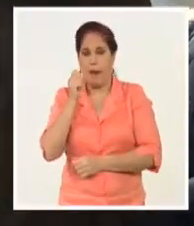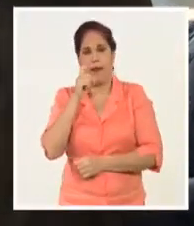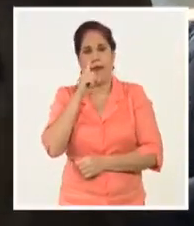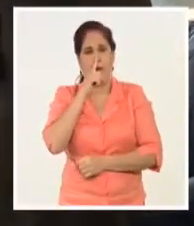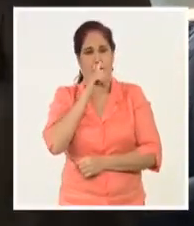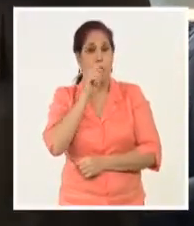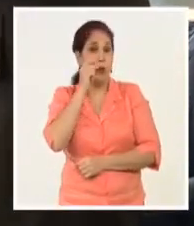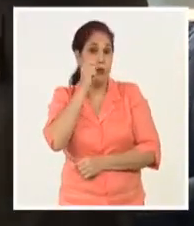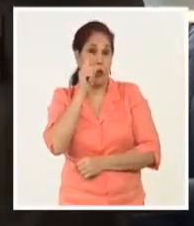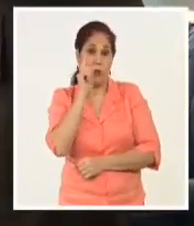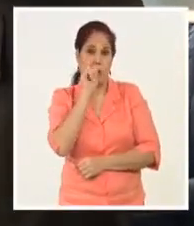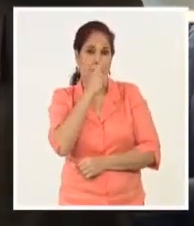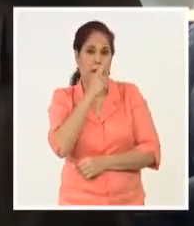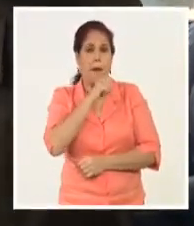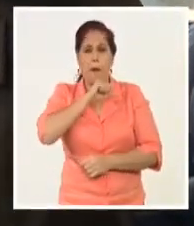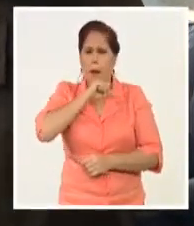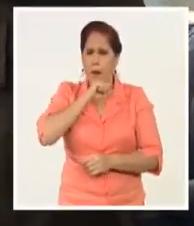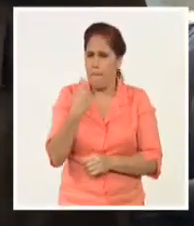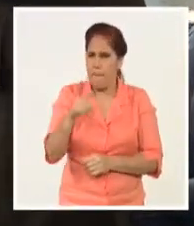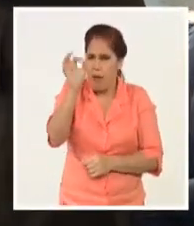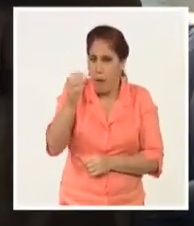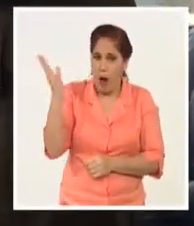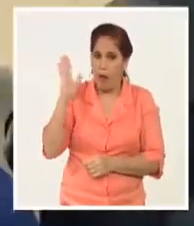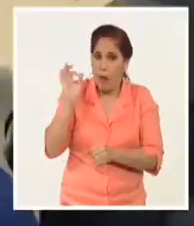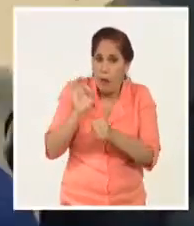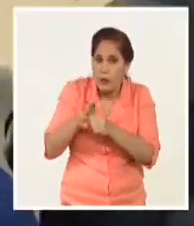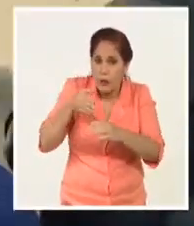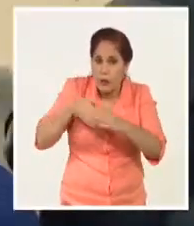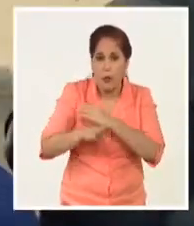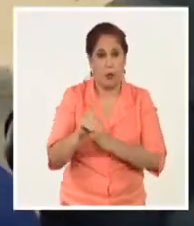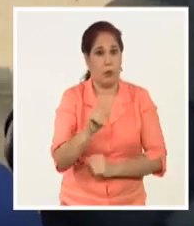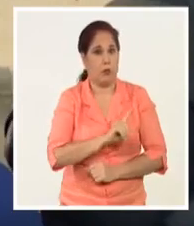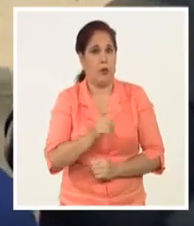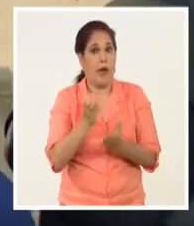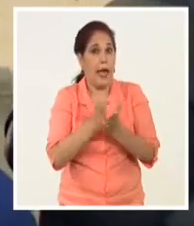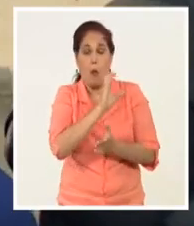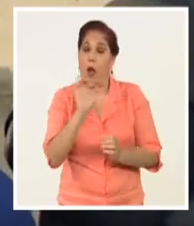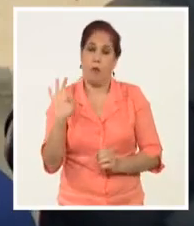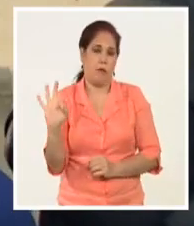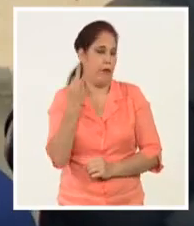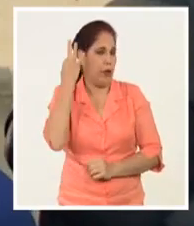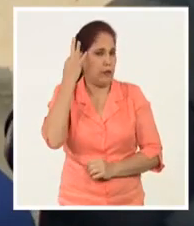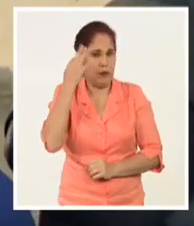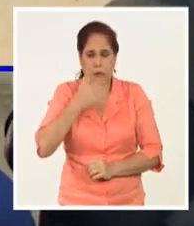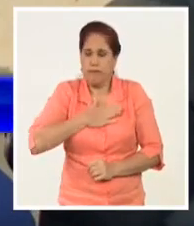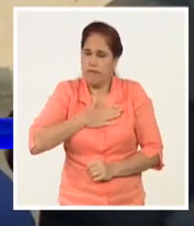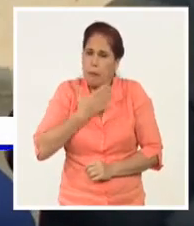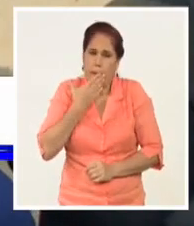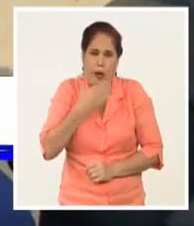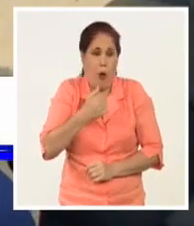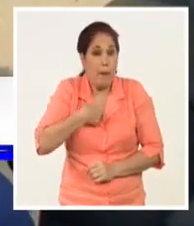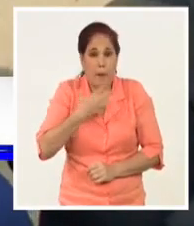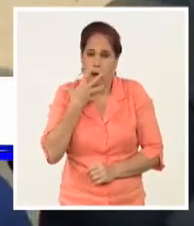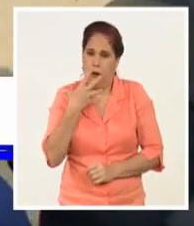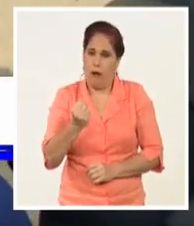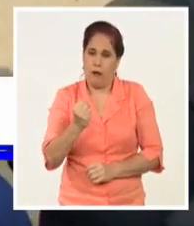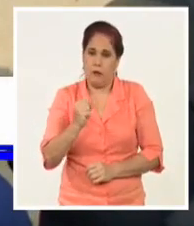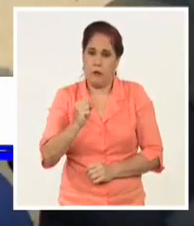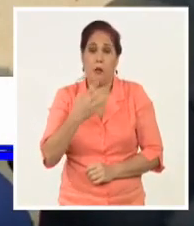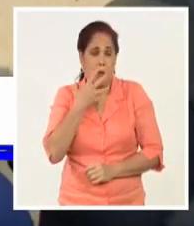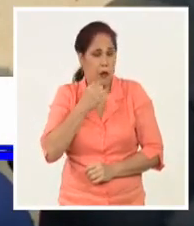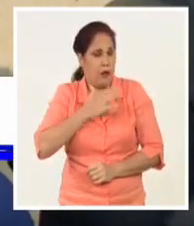y su madre asegura que no es el mismo que ingresó hace un año. La escuela, magnífica. Mejor opinión no